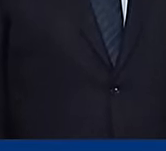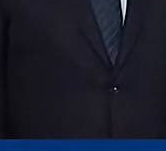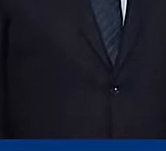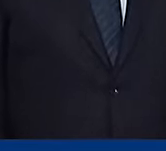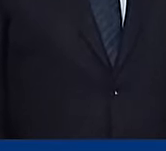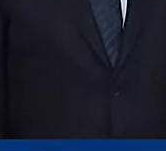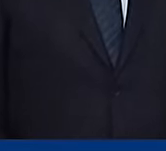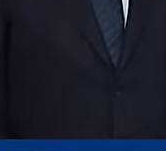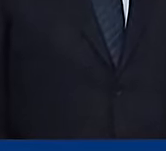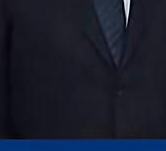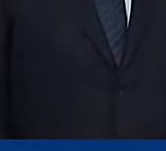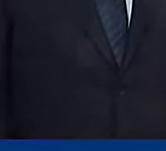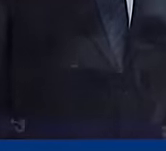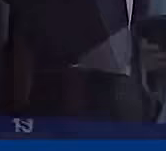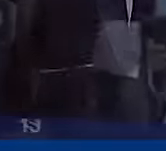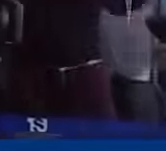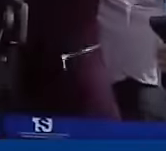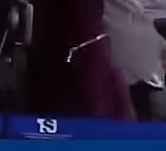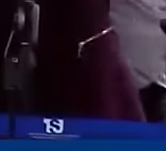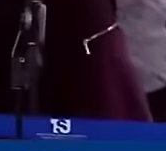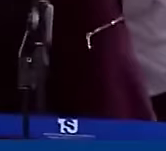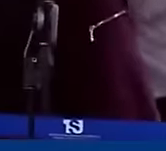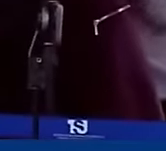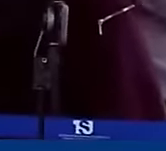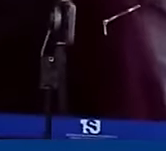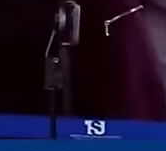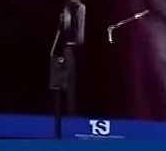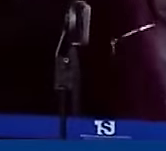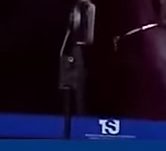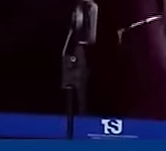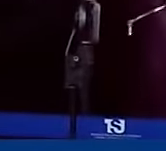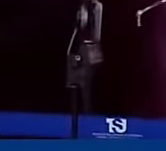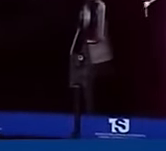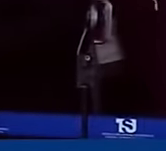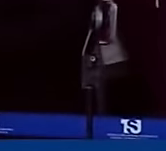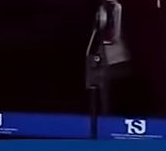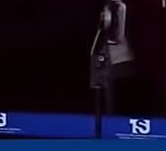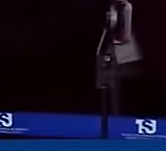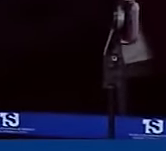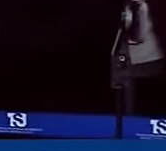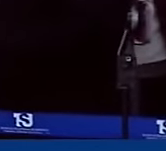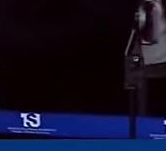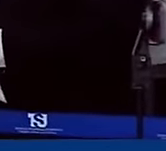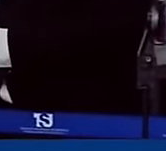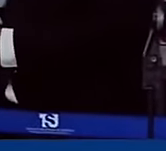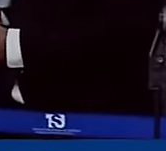Estamos en el templo de la justicia en Venezuela,